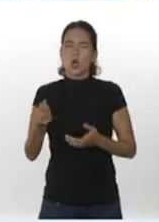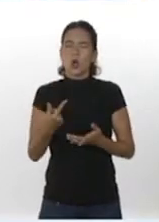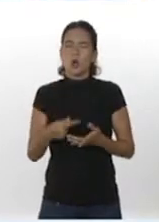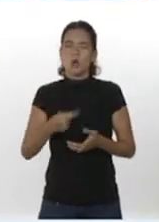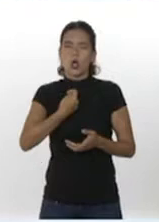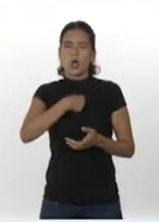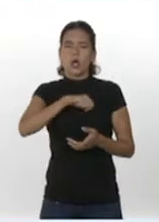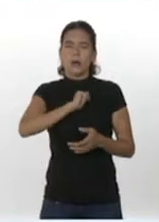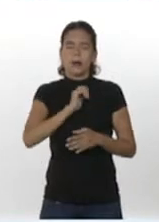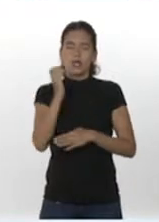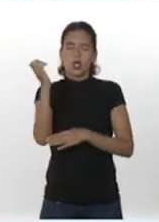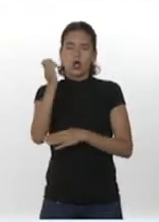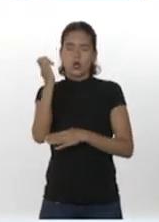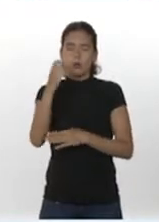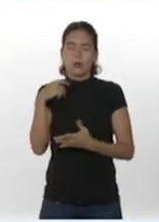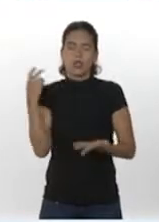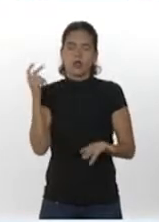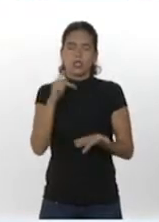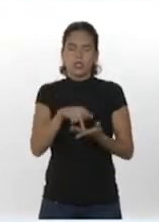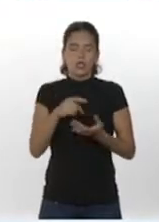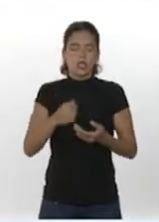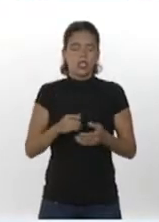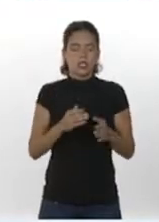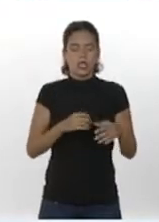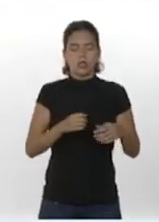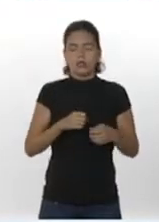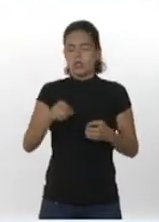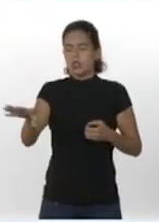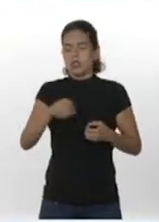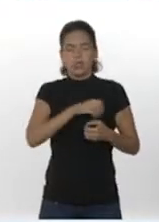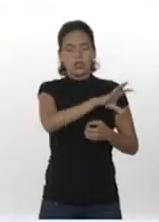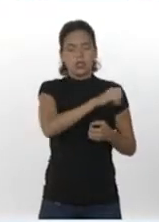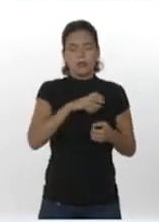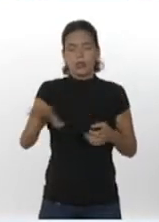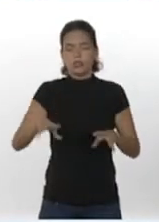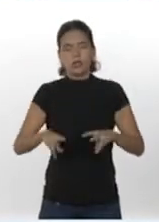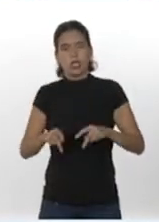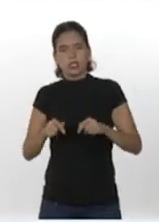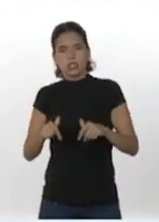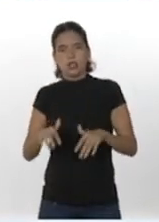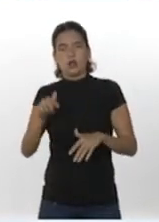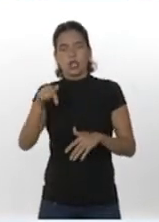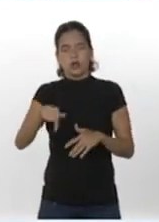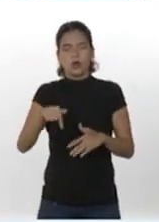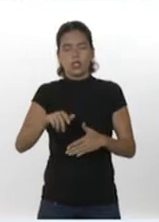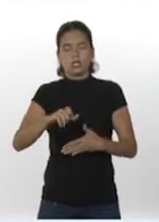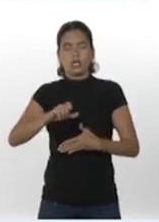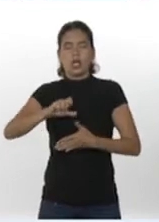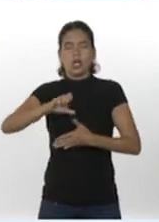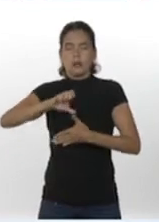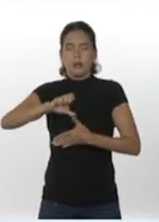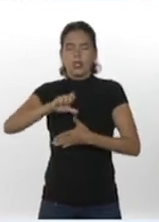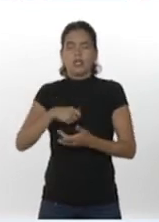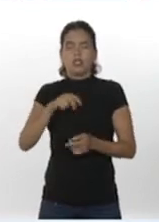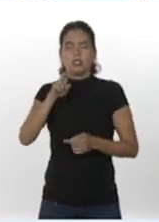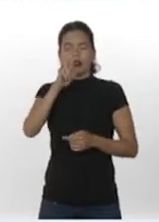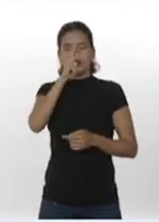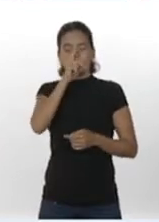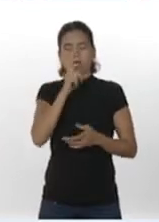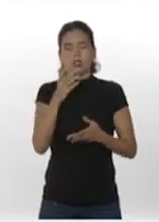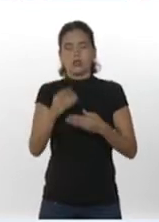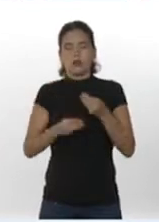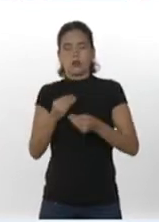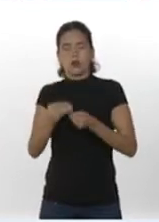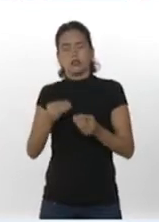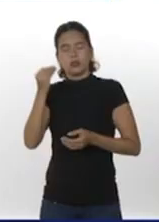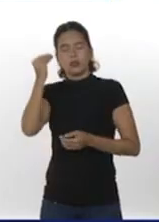colonizadores se repartieron las tierras de lo que es actualmente América. En segundo año vamos a hacer una